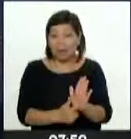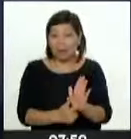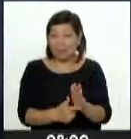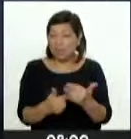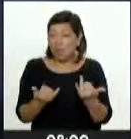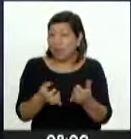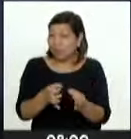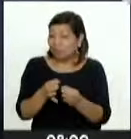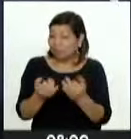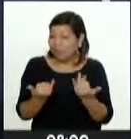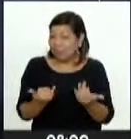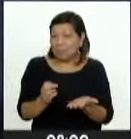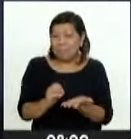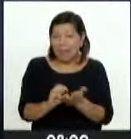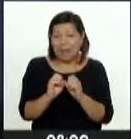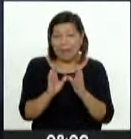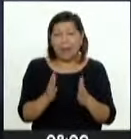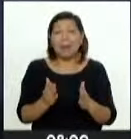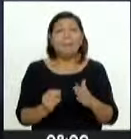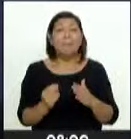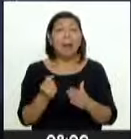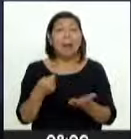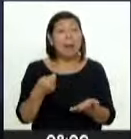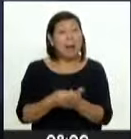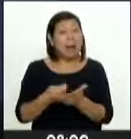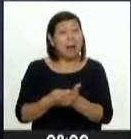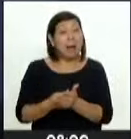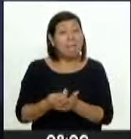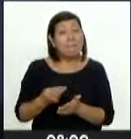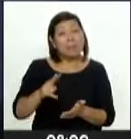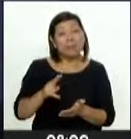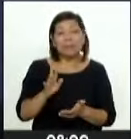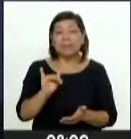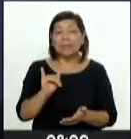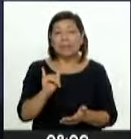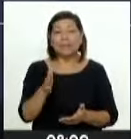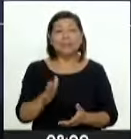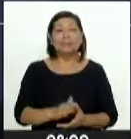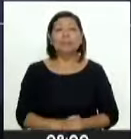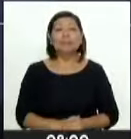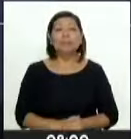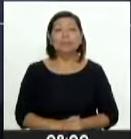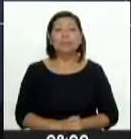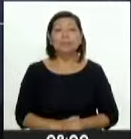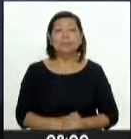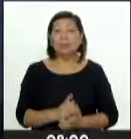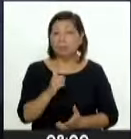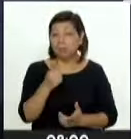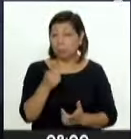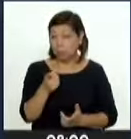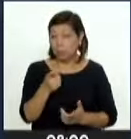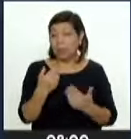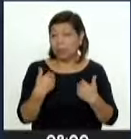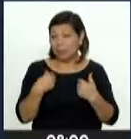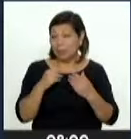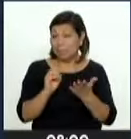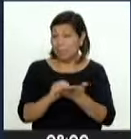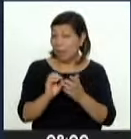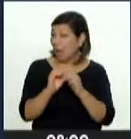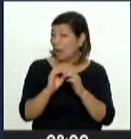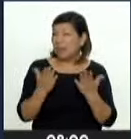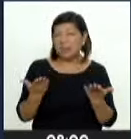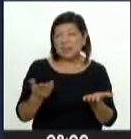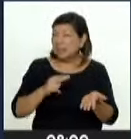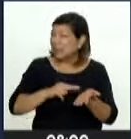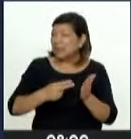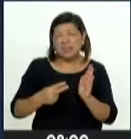con la explicación de estas tasas máximas. Vamos con las imágenes, por favor. Lo primero que hay que tener claro es que